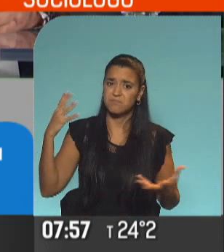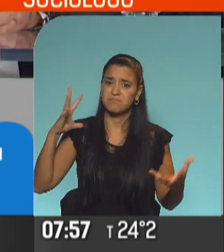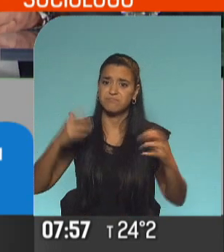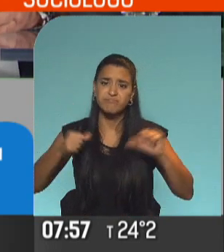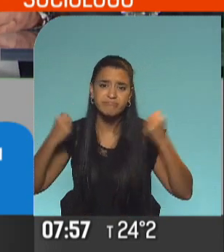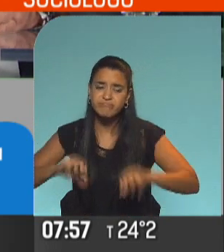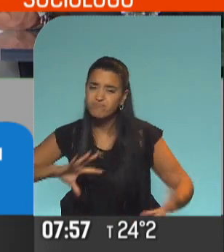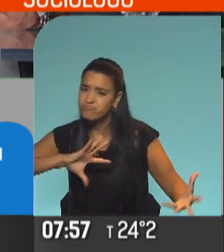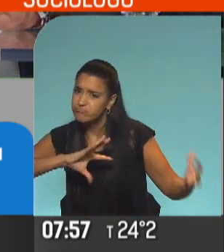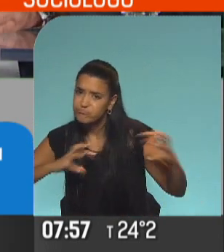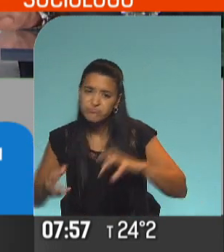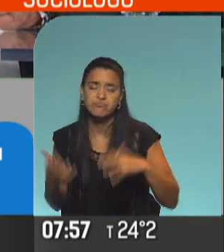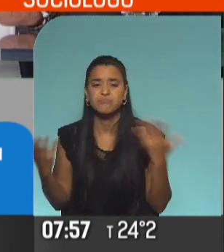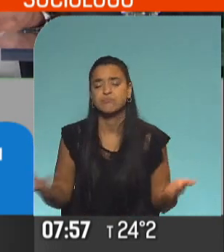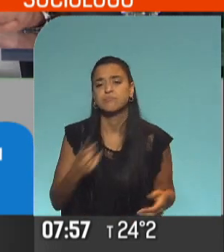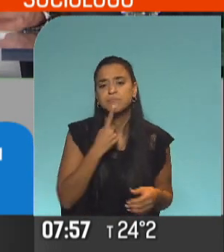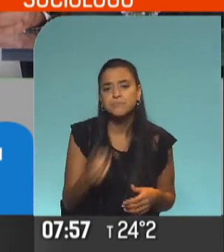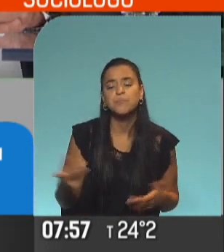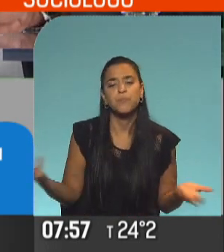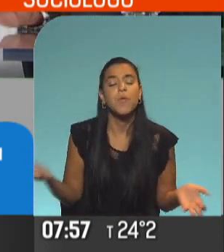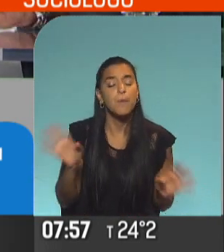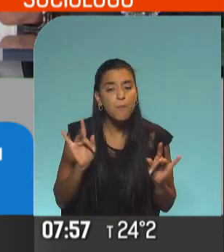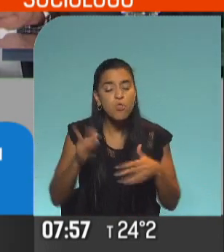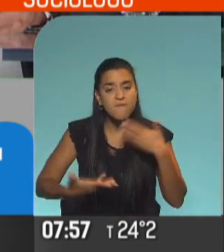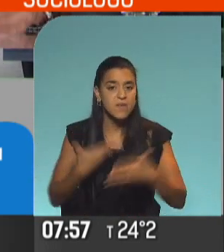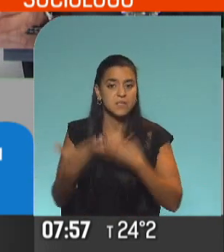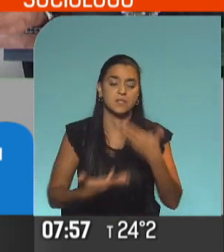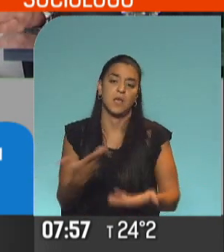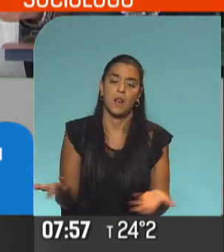productivo y social de la provincia de Buenos Aires y va a costar recuperarlo,